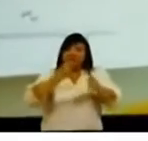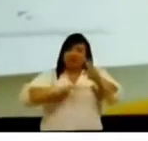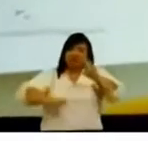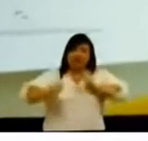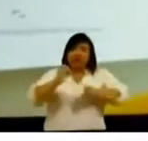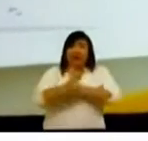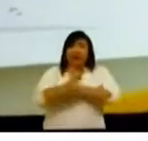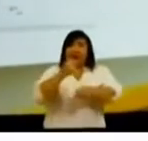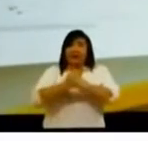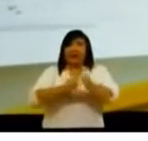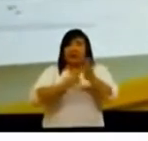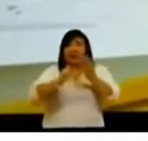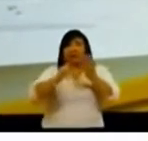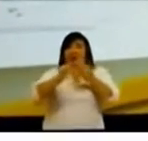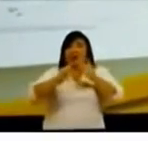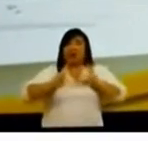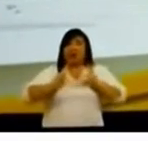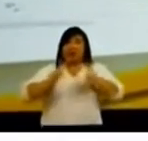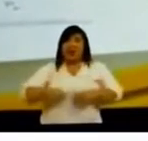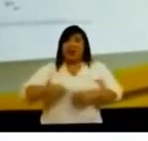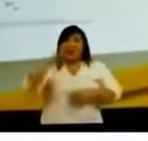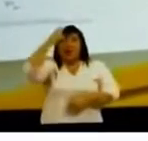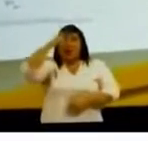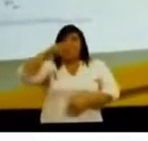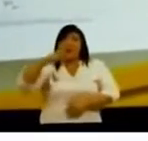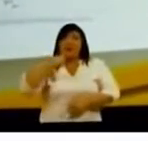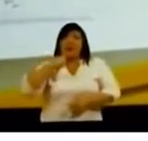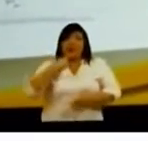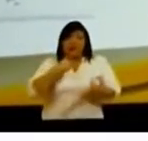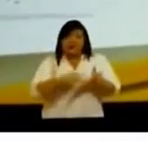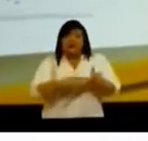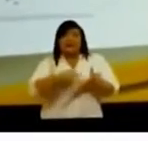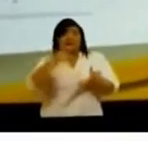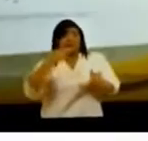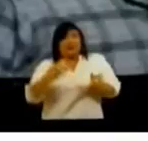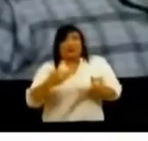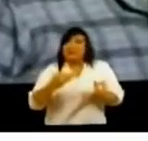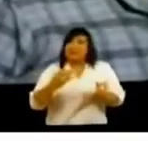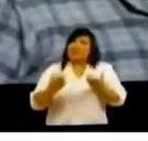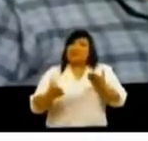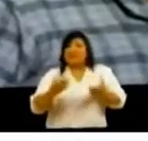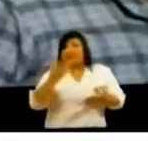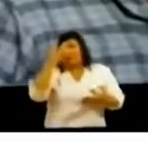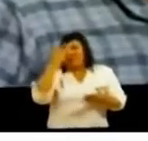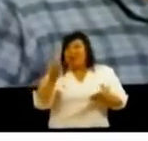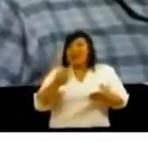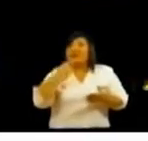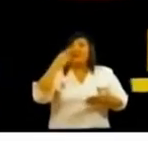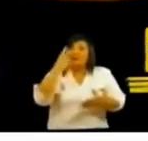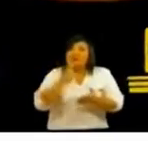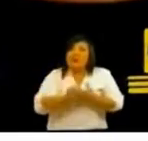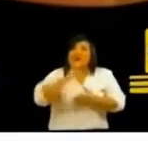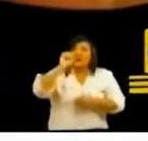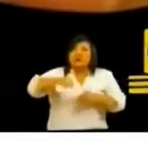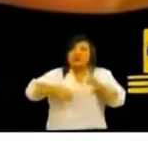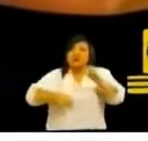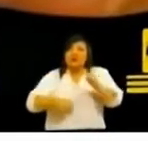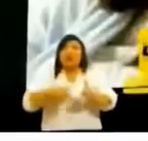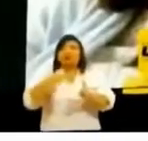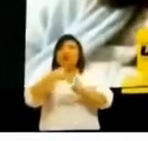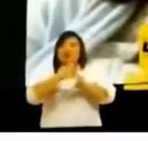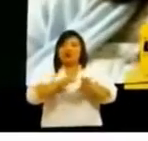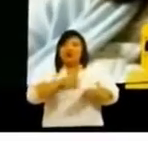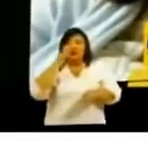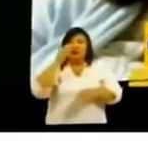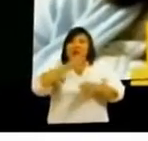un estudio realizado por el Ministerio de Salud mexicano, no serían las más adecuadas para generar una detección masiva en